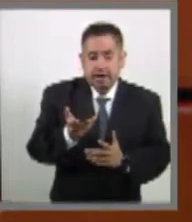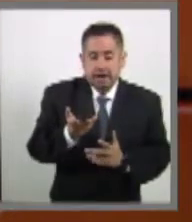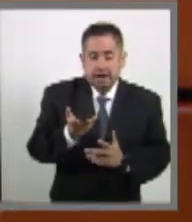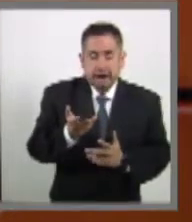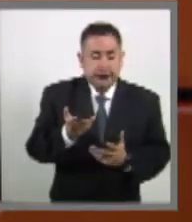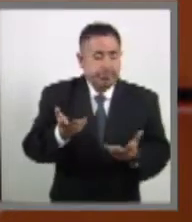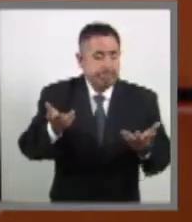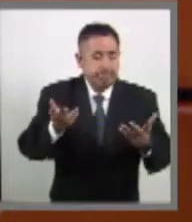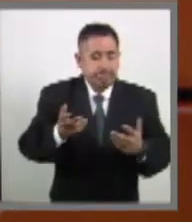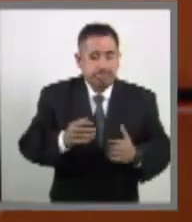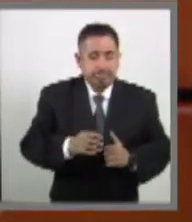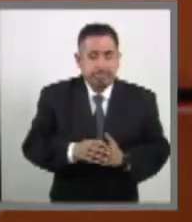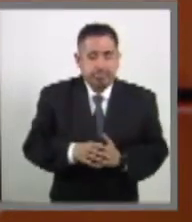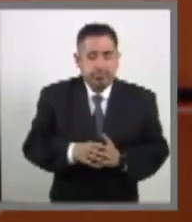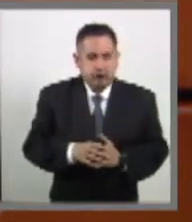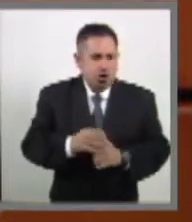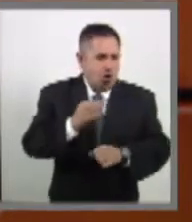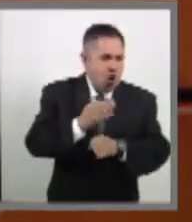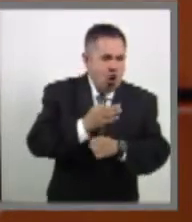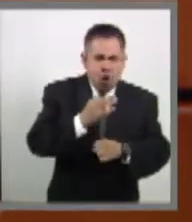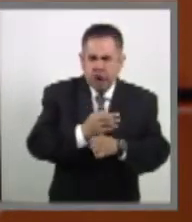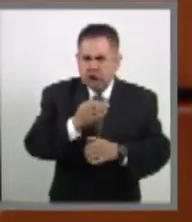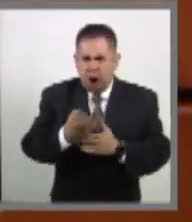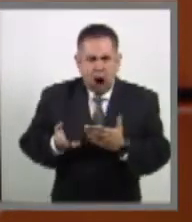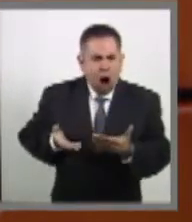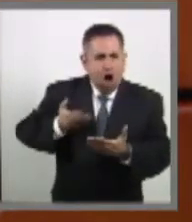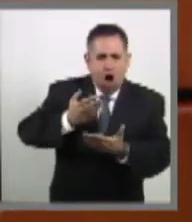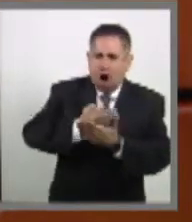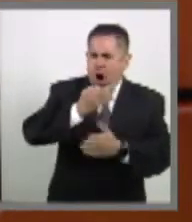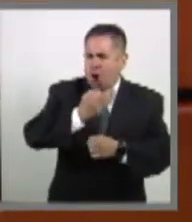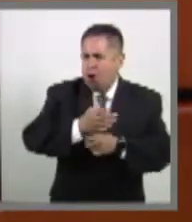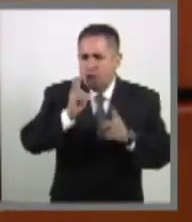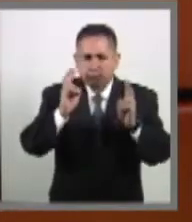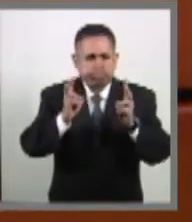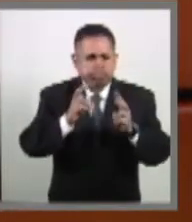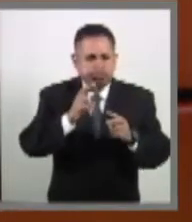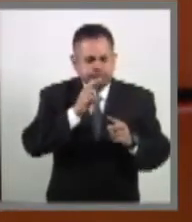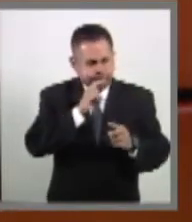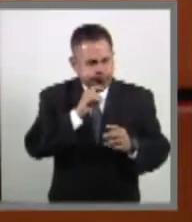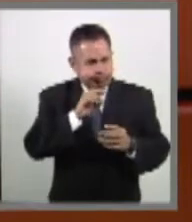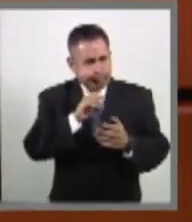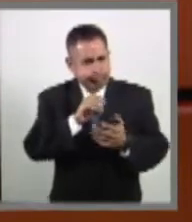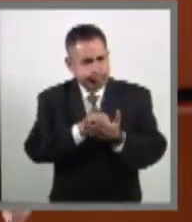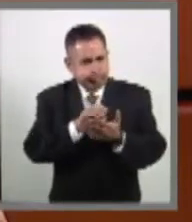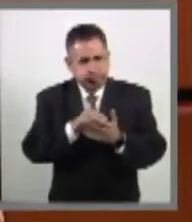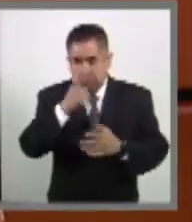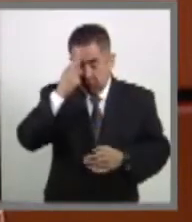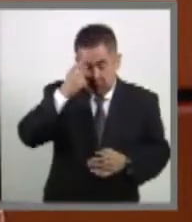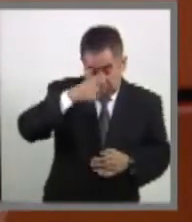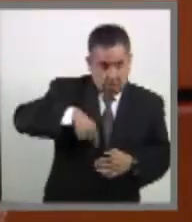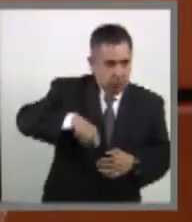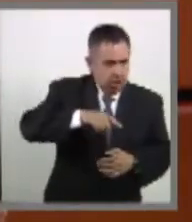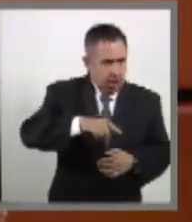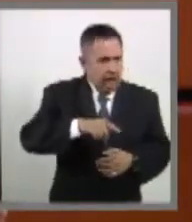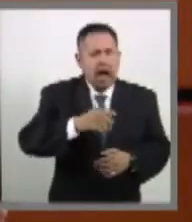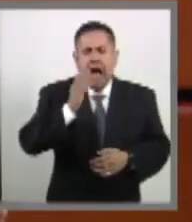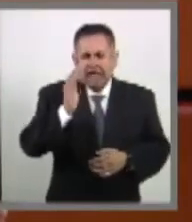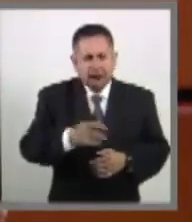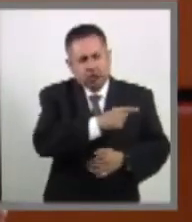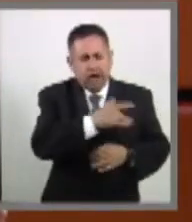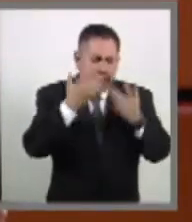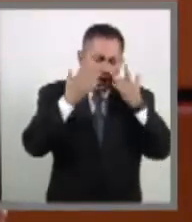pues atender con este asunto de una aceptación de renuncia por este